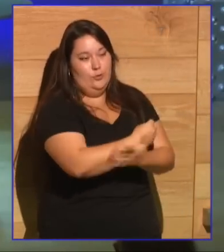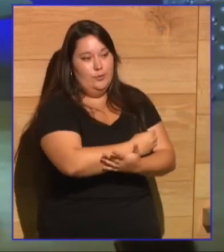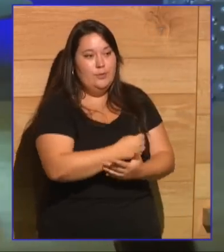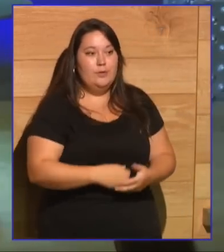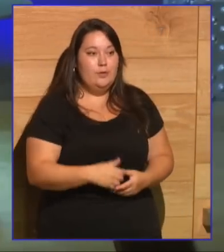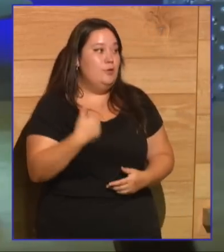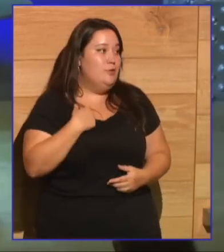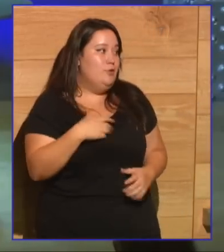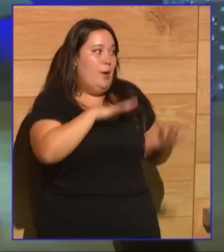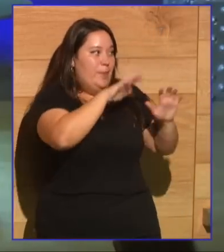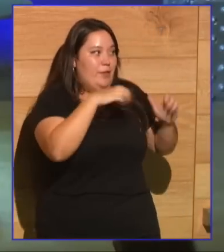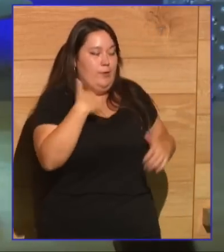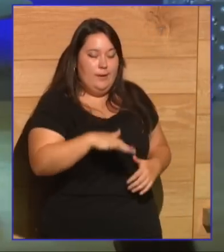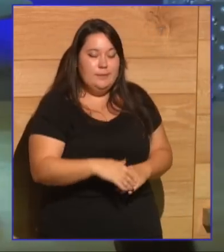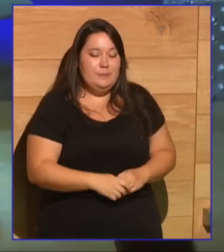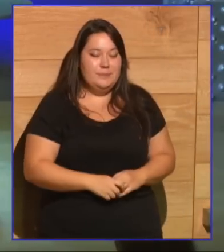yo ya la he aprendido